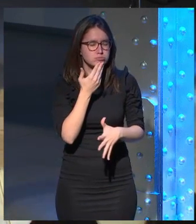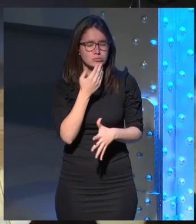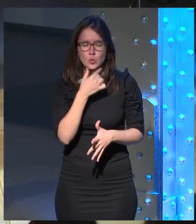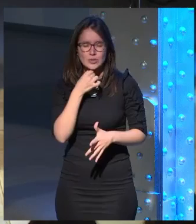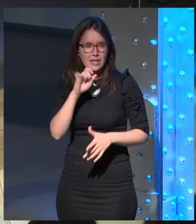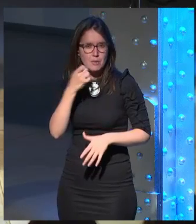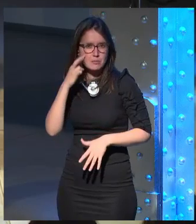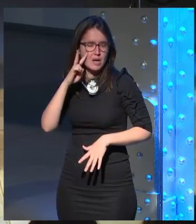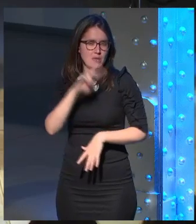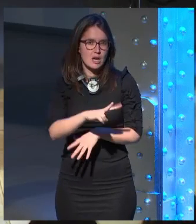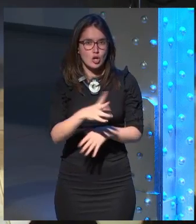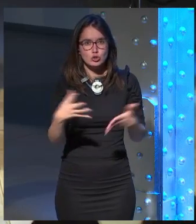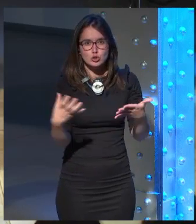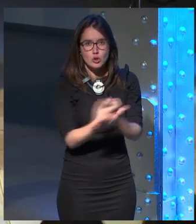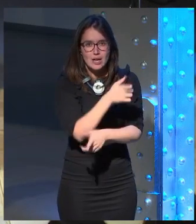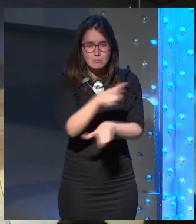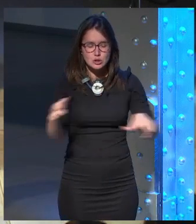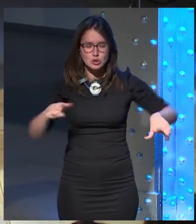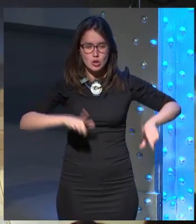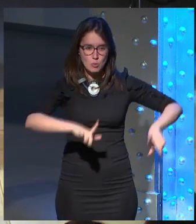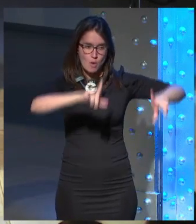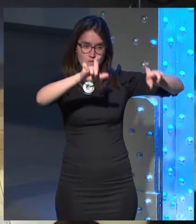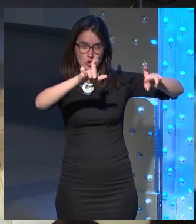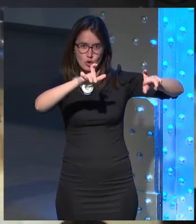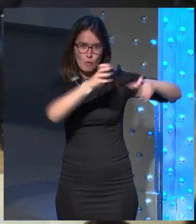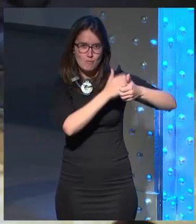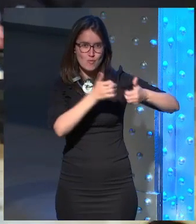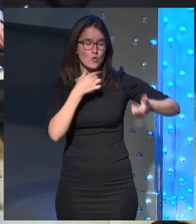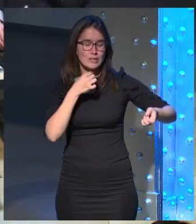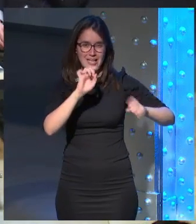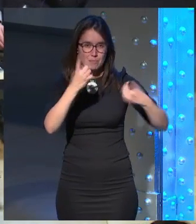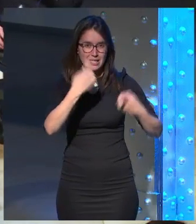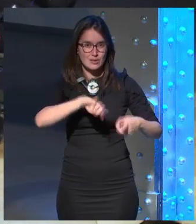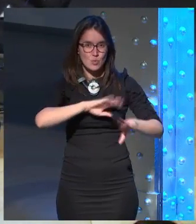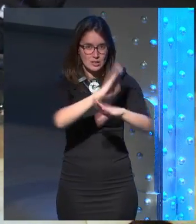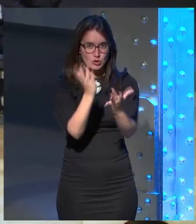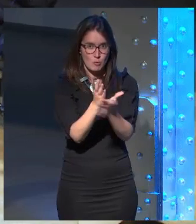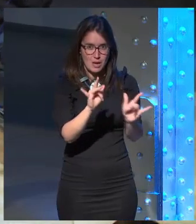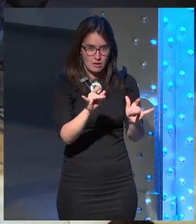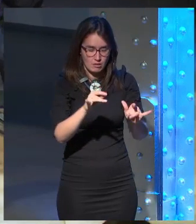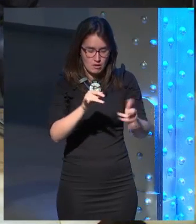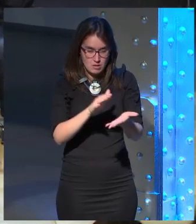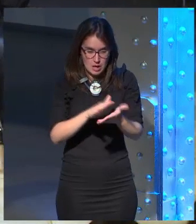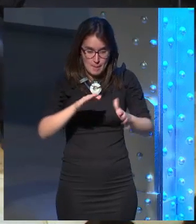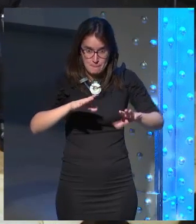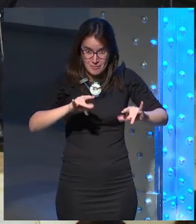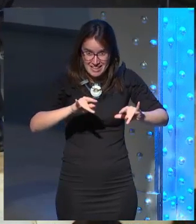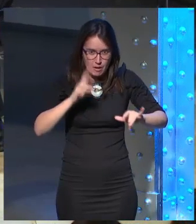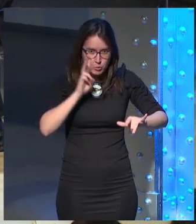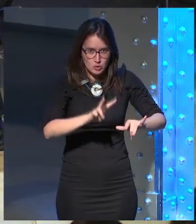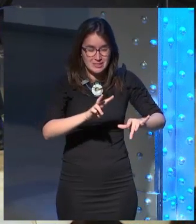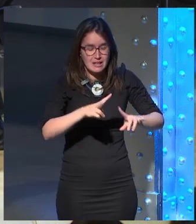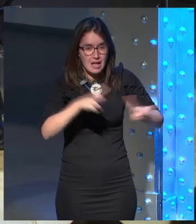mirar. Todos tenemos nuestra postal preferida de nuestro planeta de aquí, con los pies en el suelo. Desde ahí arriba, ¿cuál es el lugar de